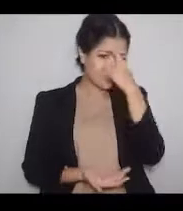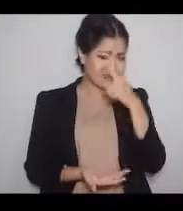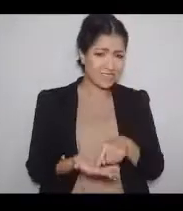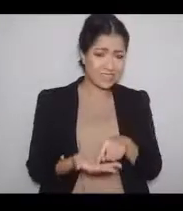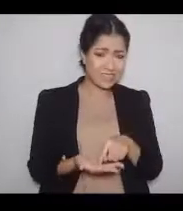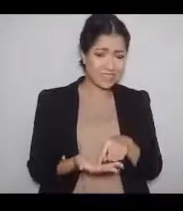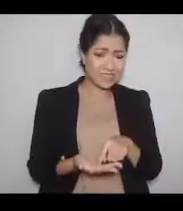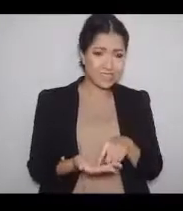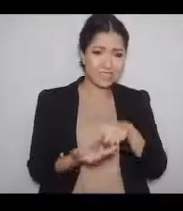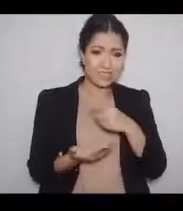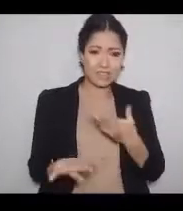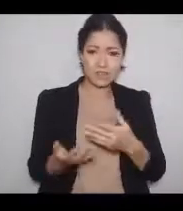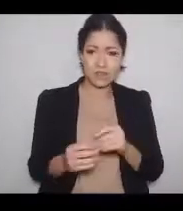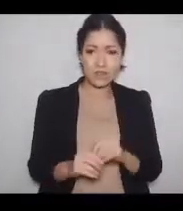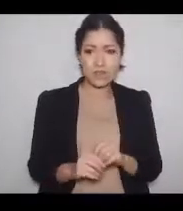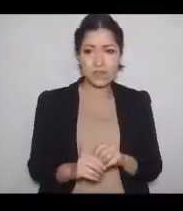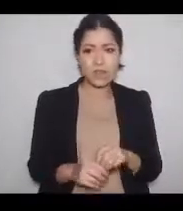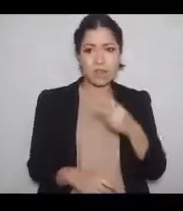no me cogí a tu mamá.